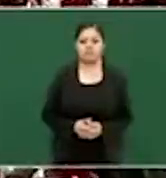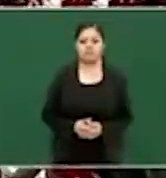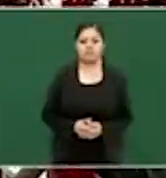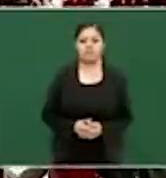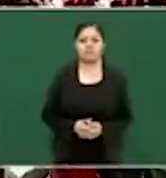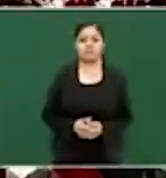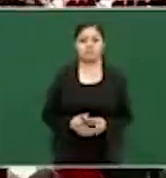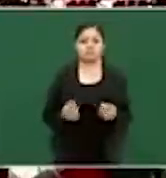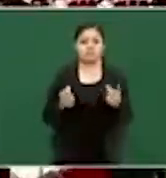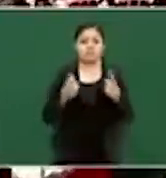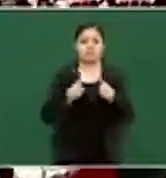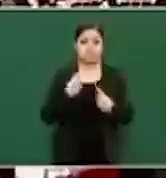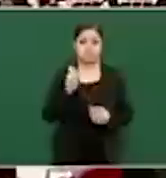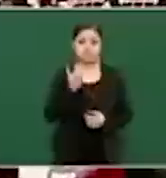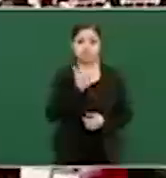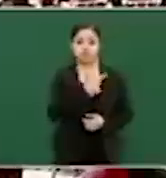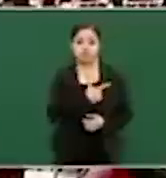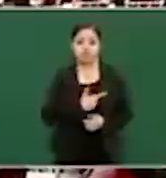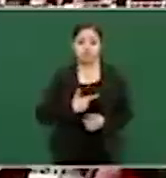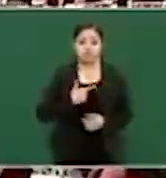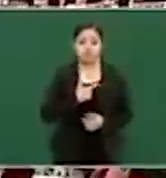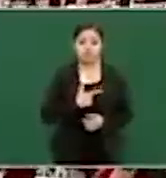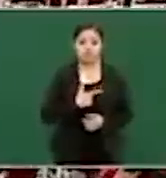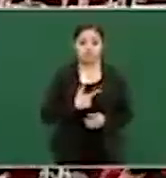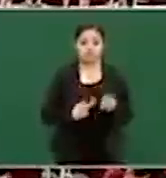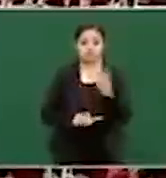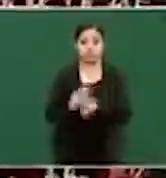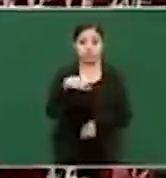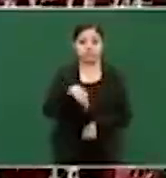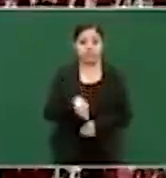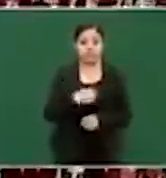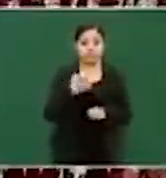Nos da mucho gusto estar en Jalisco,